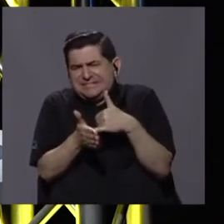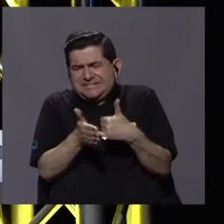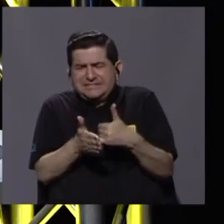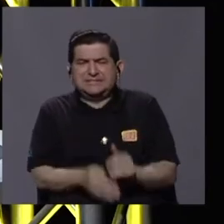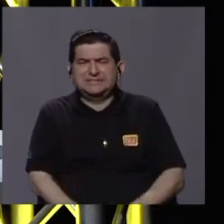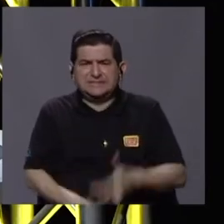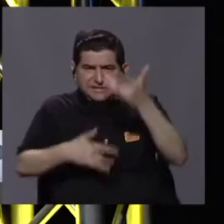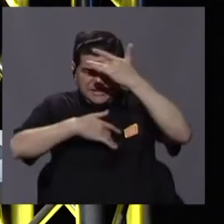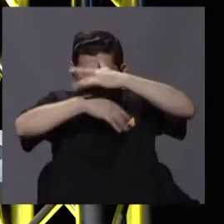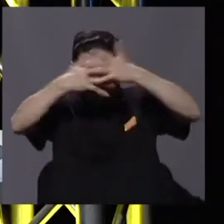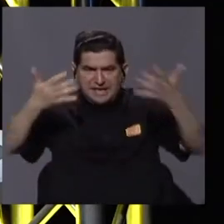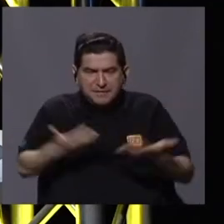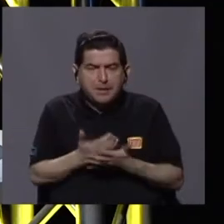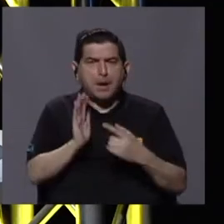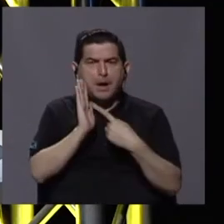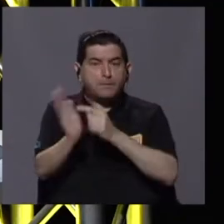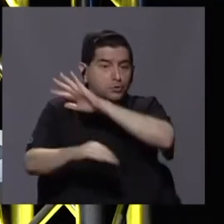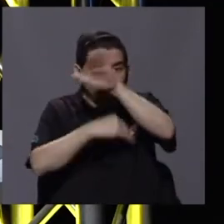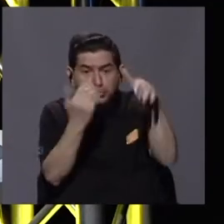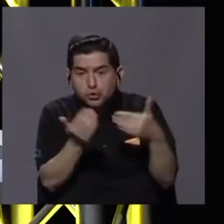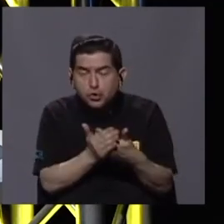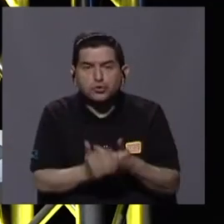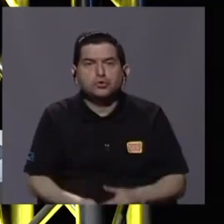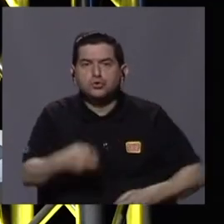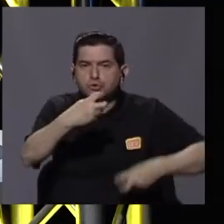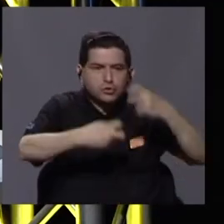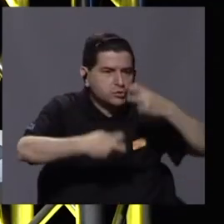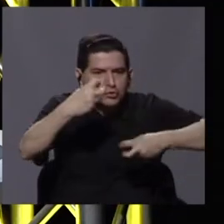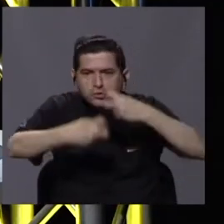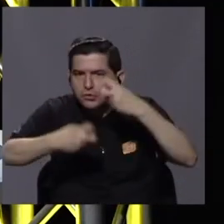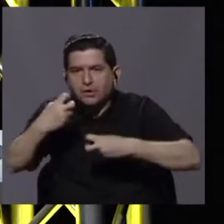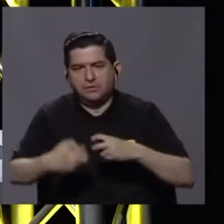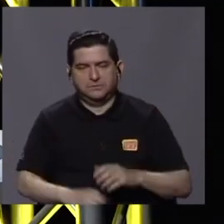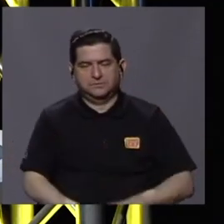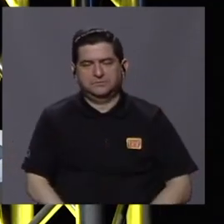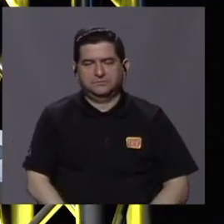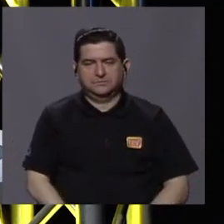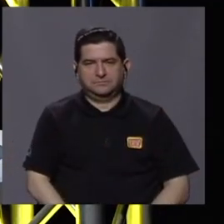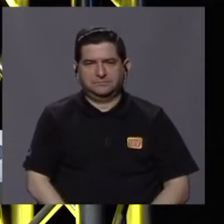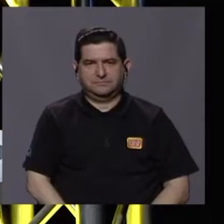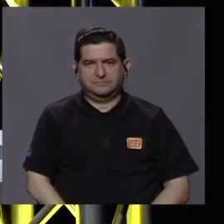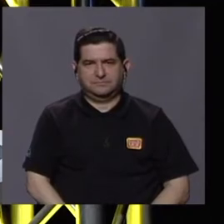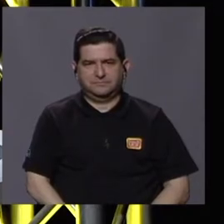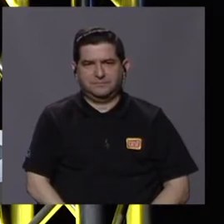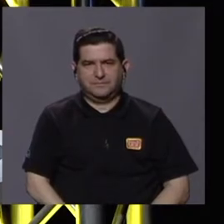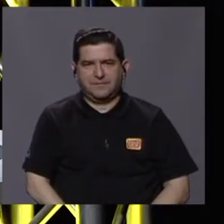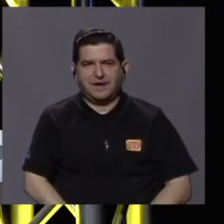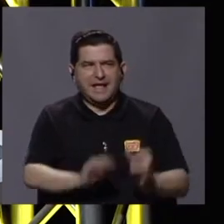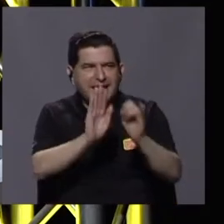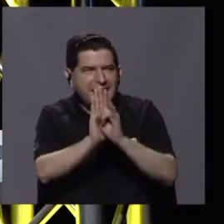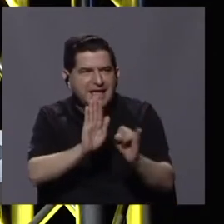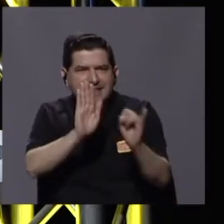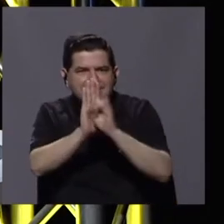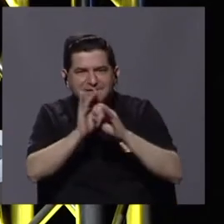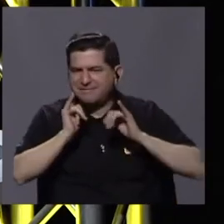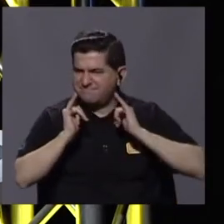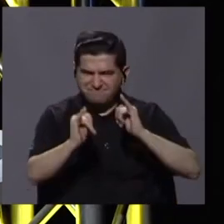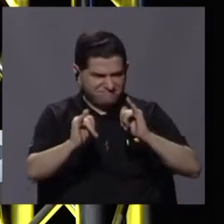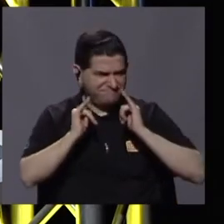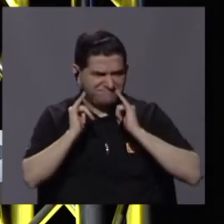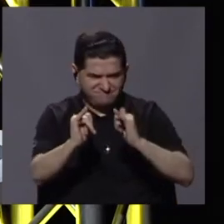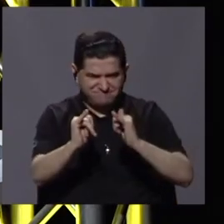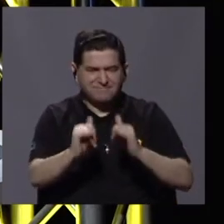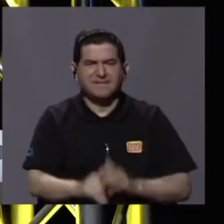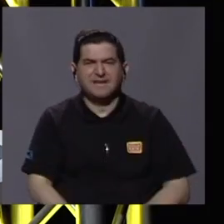pandemia solamente evidenció todos esos huecos como podemos identificar las desigualdades